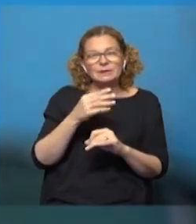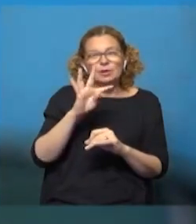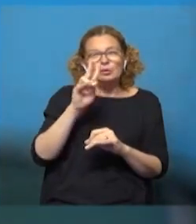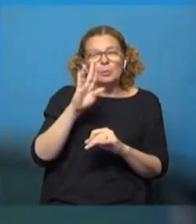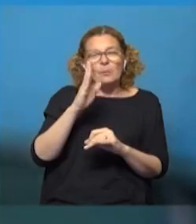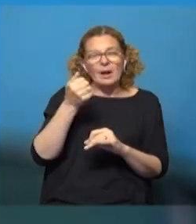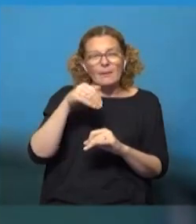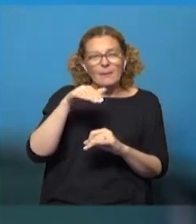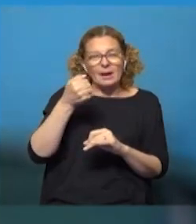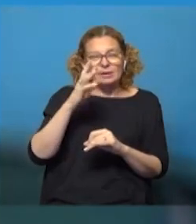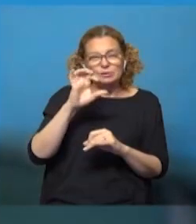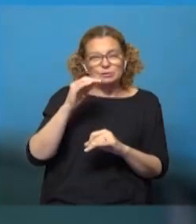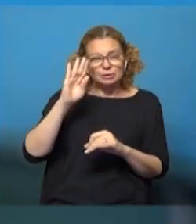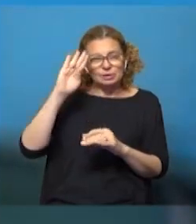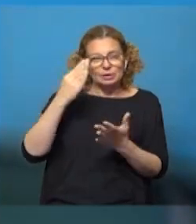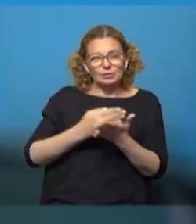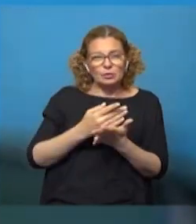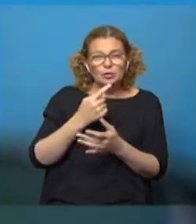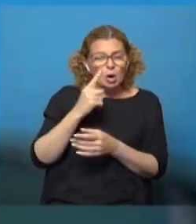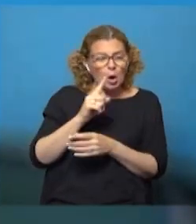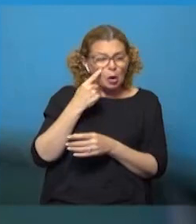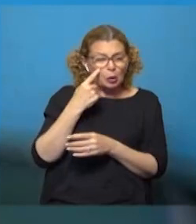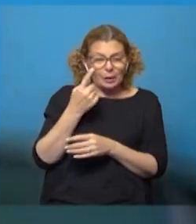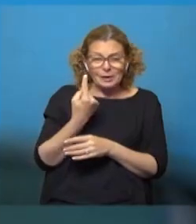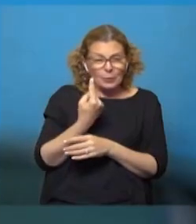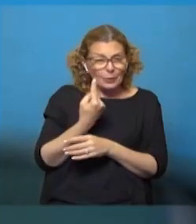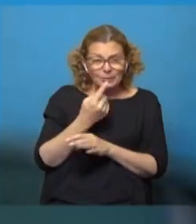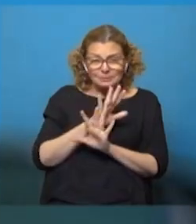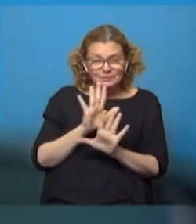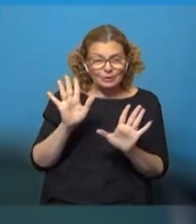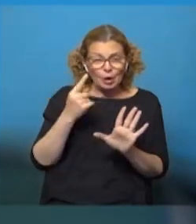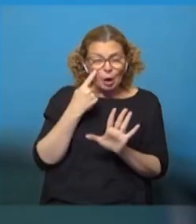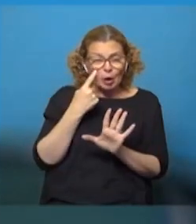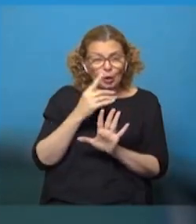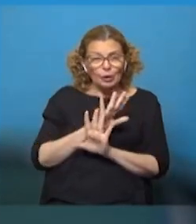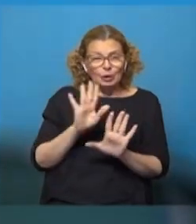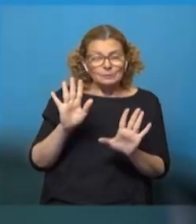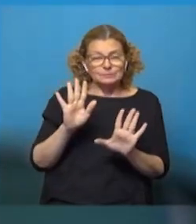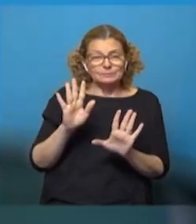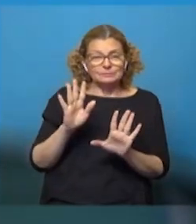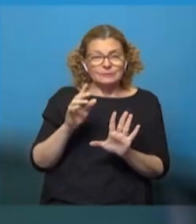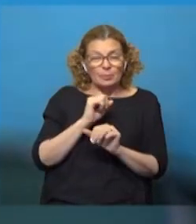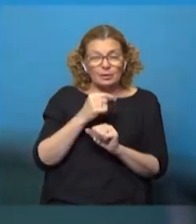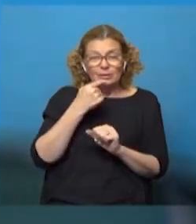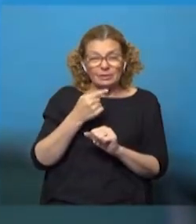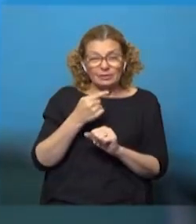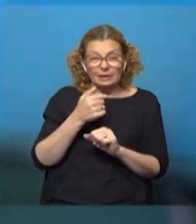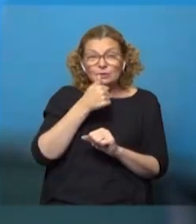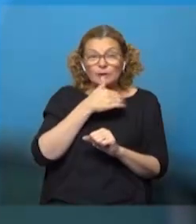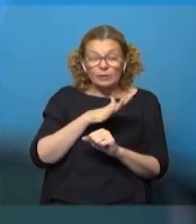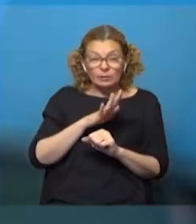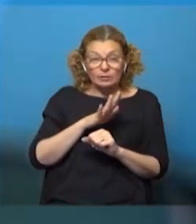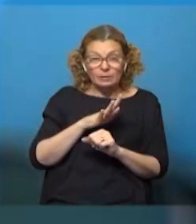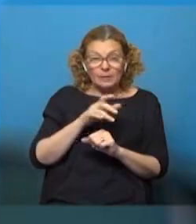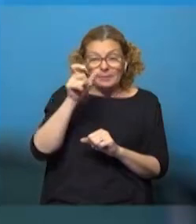levantaron contra La dictadura no conozco ninguna historiador que diga eso ninguno y y podés decirme historiadores bueno